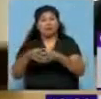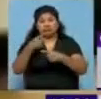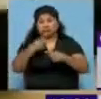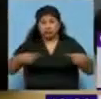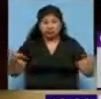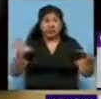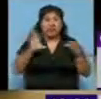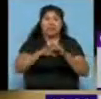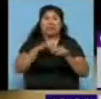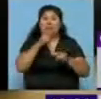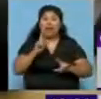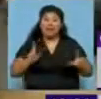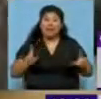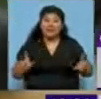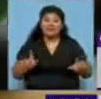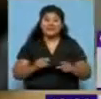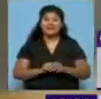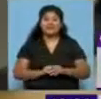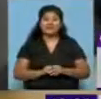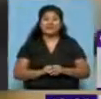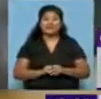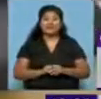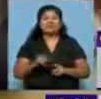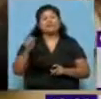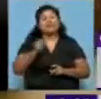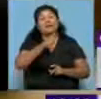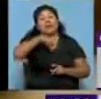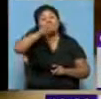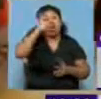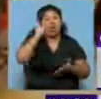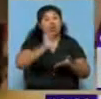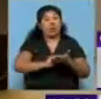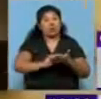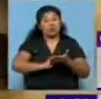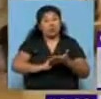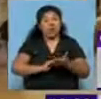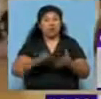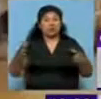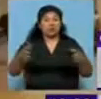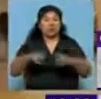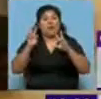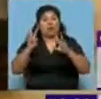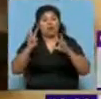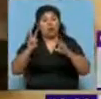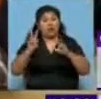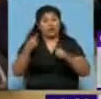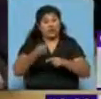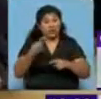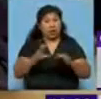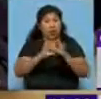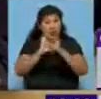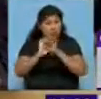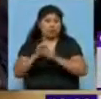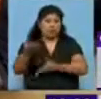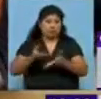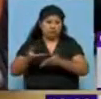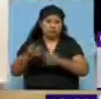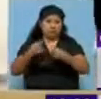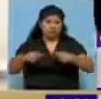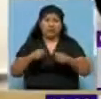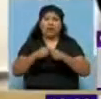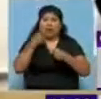esto terminamos. Las señales que dieron en el ámbito parlamentario, el peronismo unido, fueron fuertes y cambiaron cosas. Claro, tal cual. O sea, es una